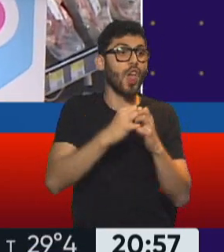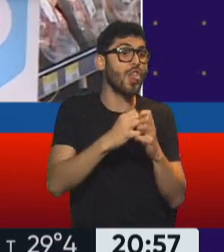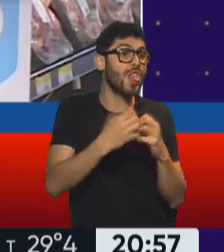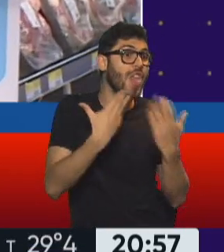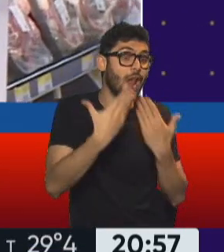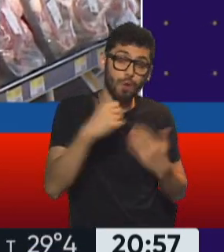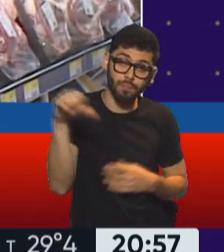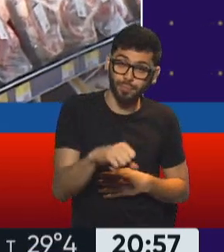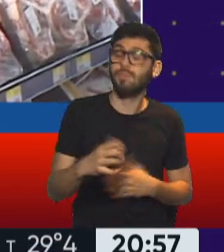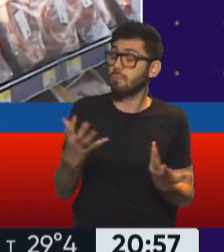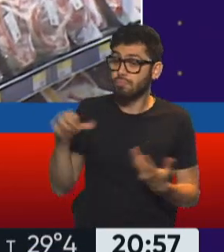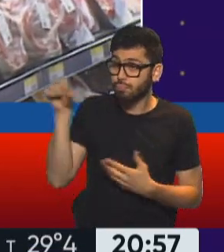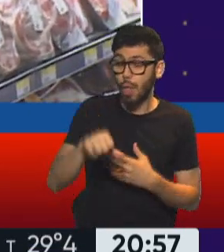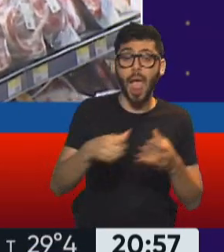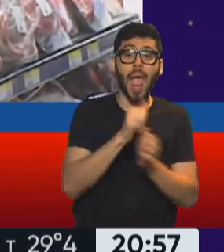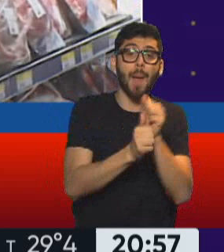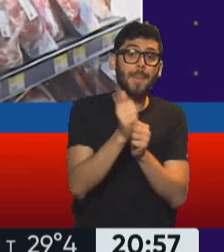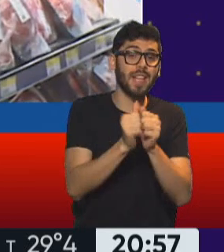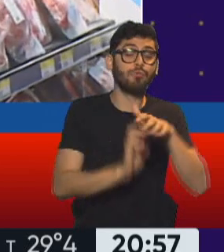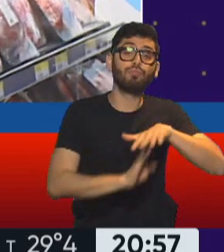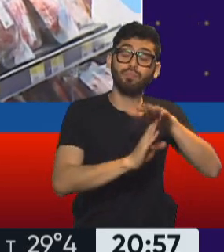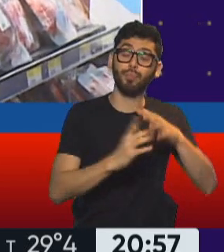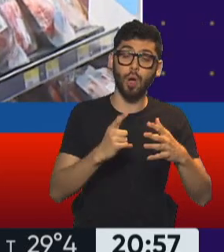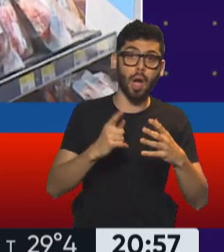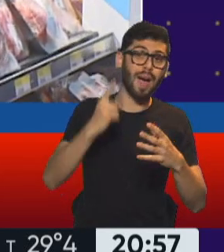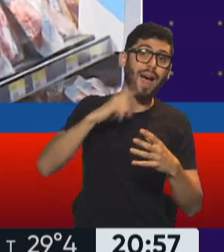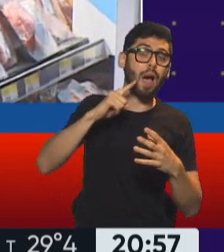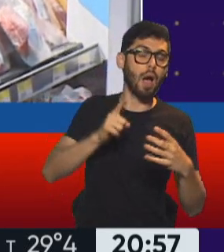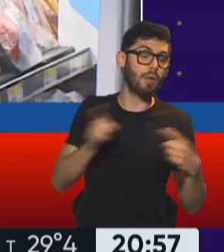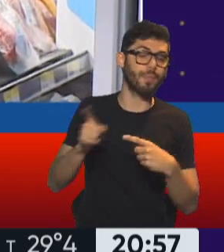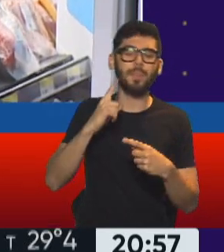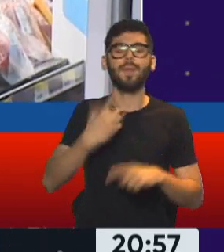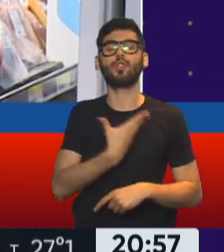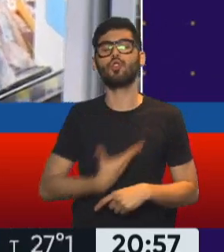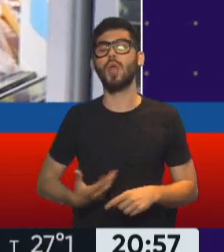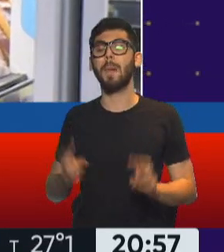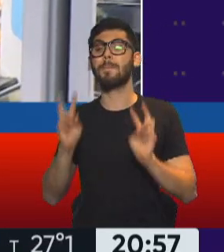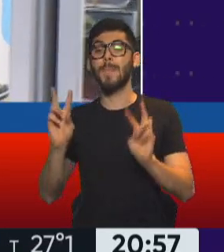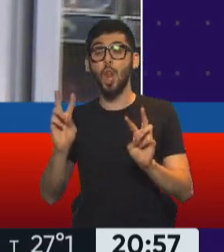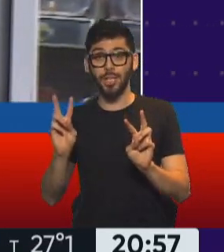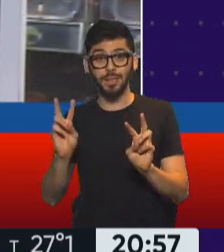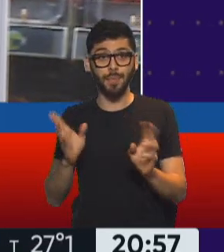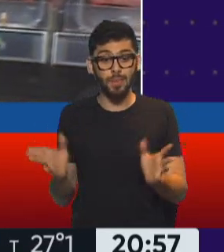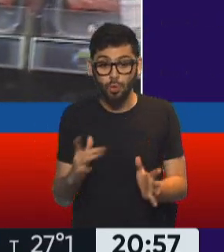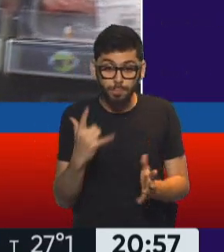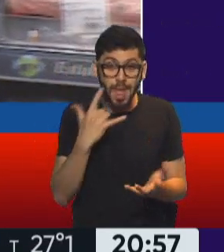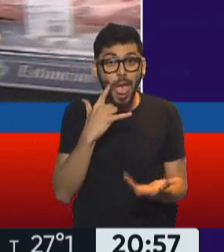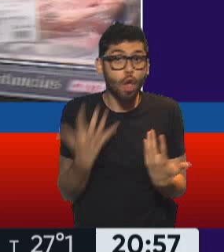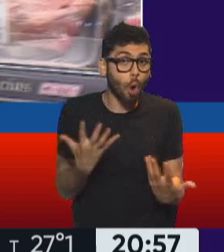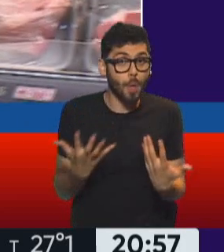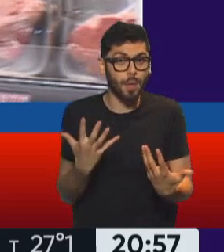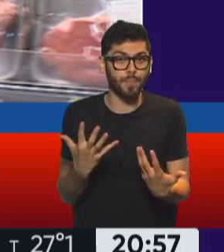diálogo no. Hay una embestida empresarial de las cúpulas empresariales. Para un gobierno peronista es una situación incómoda porque siempre